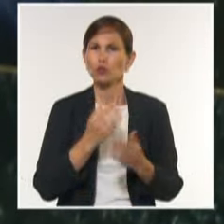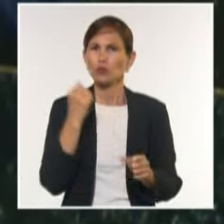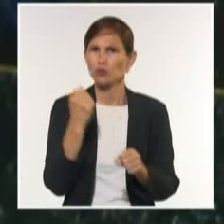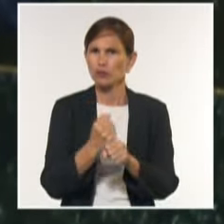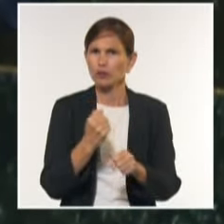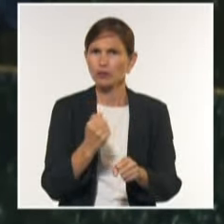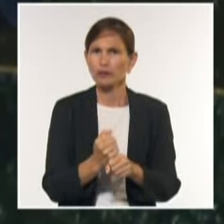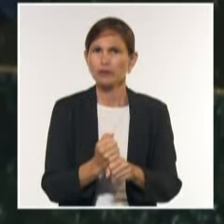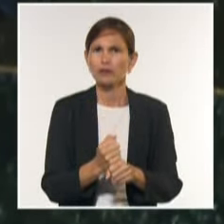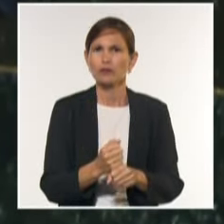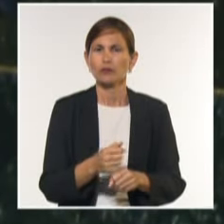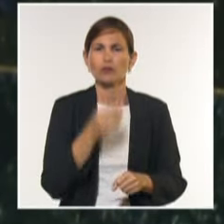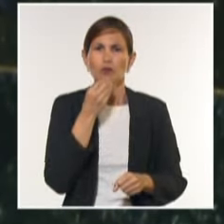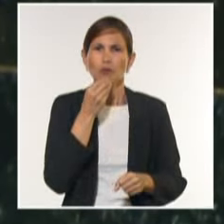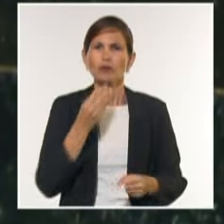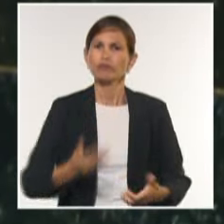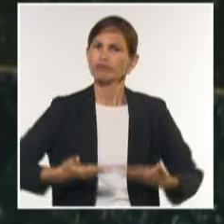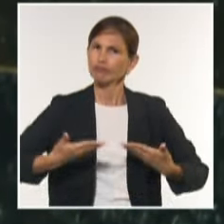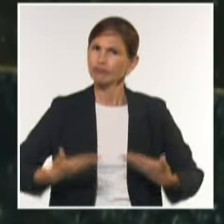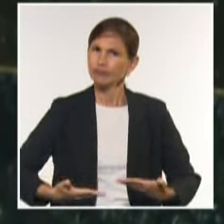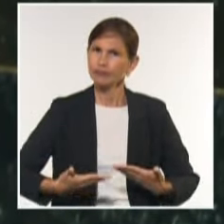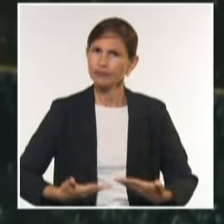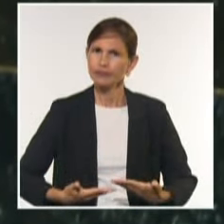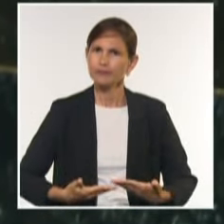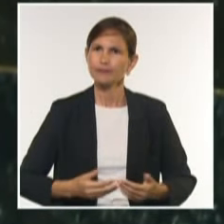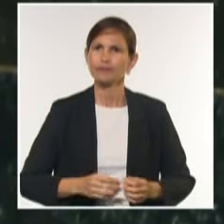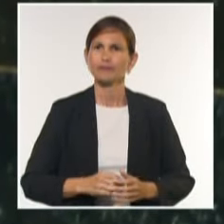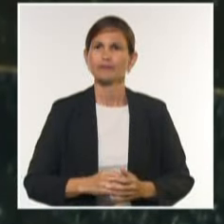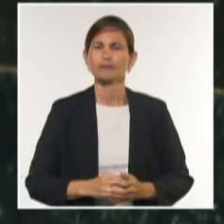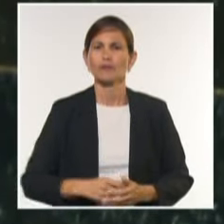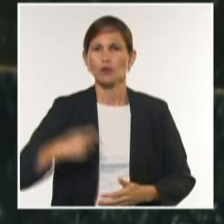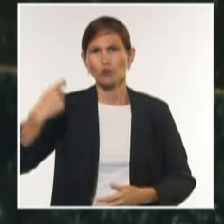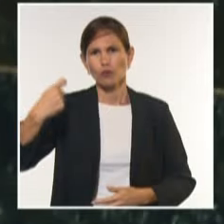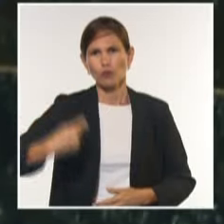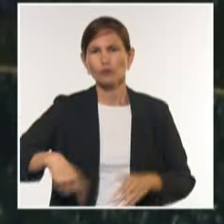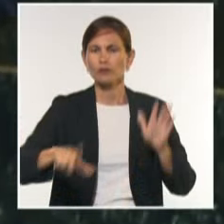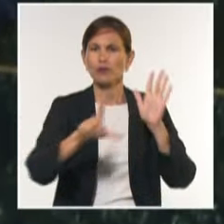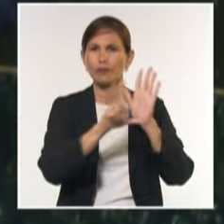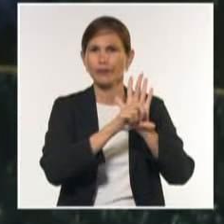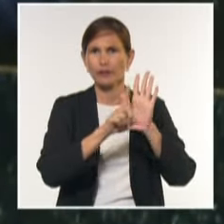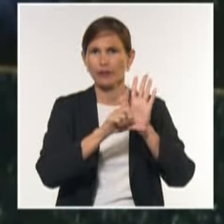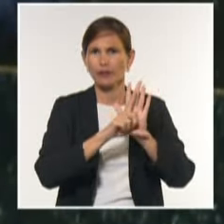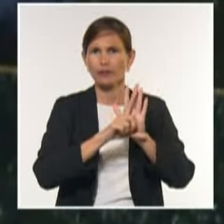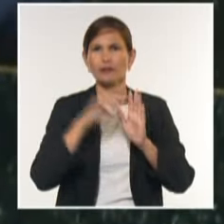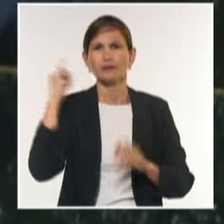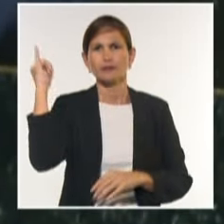plena conformidad con el derecho internacional.